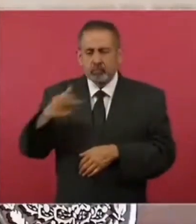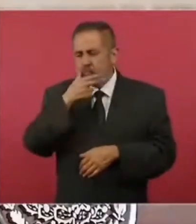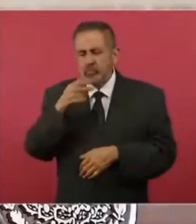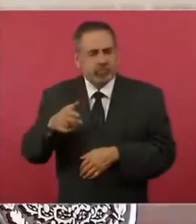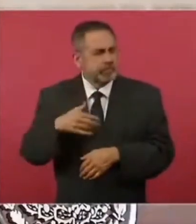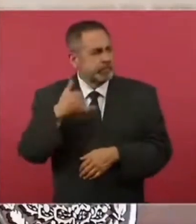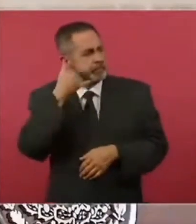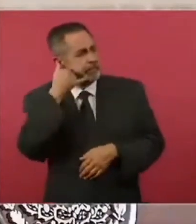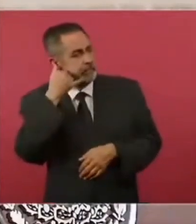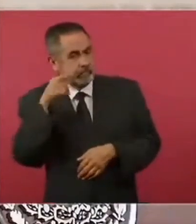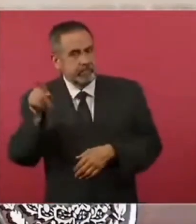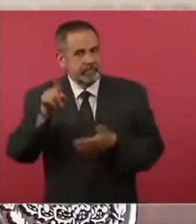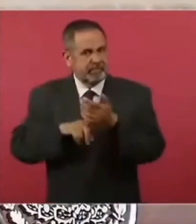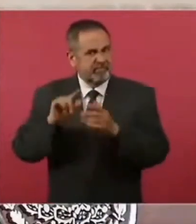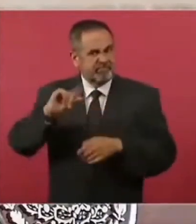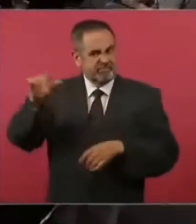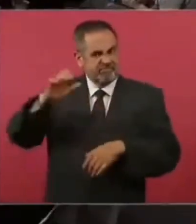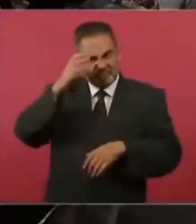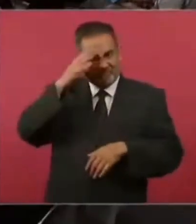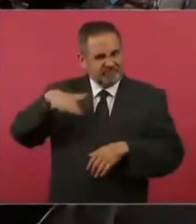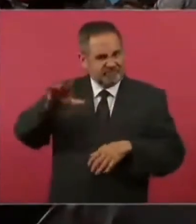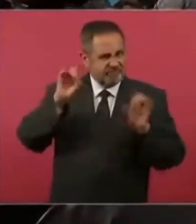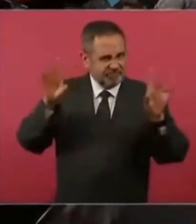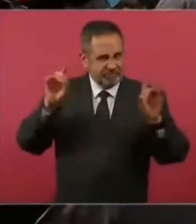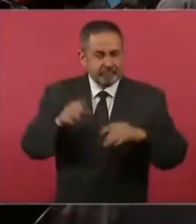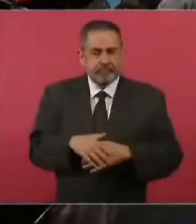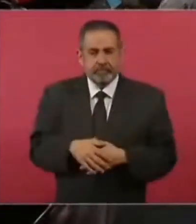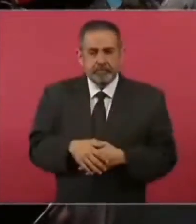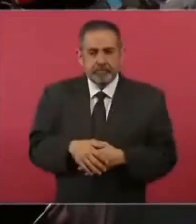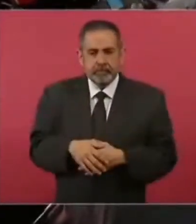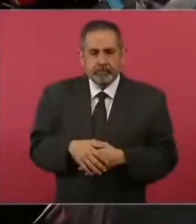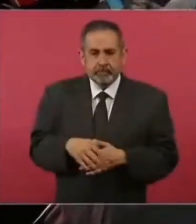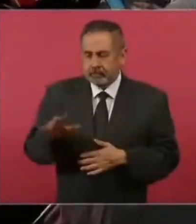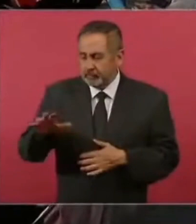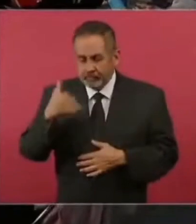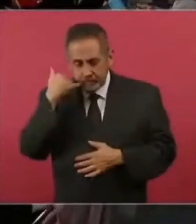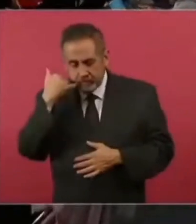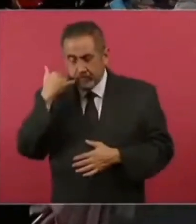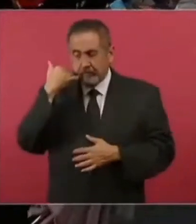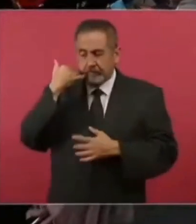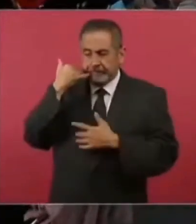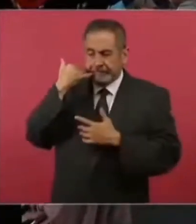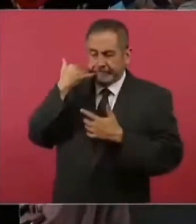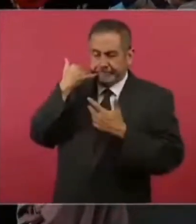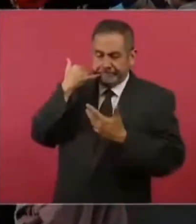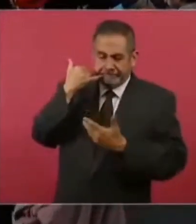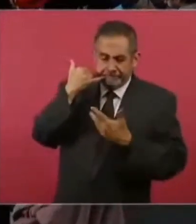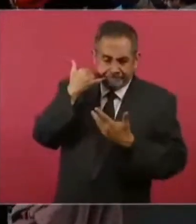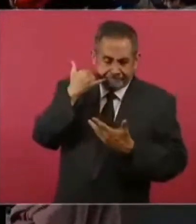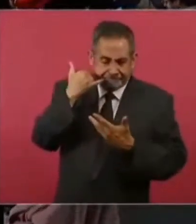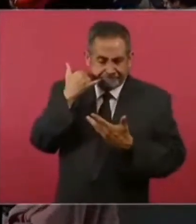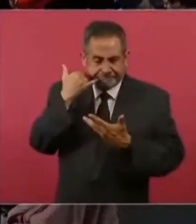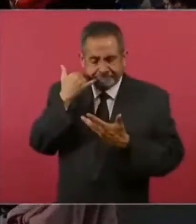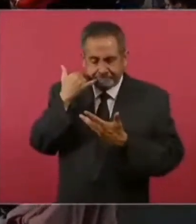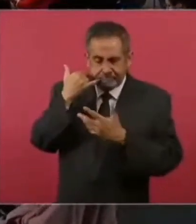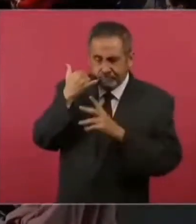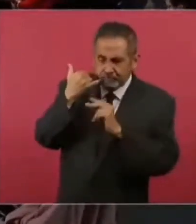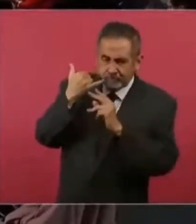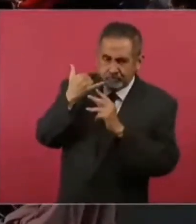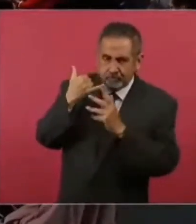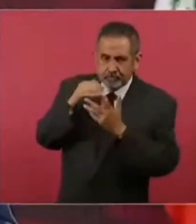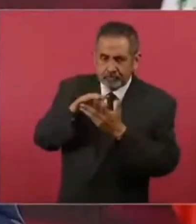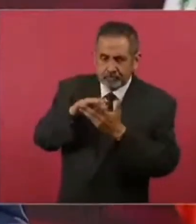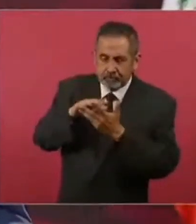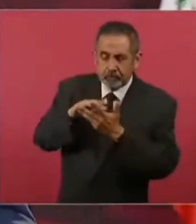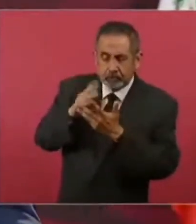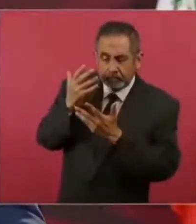de una cadena famosa. Y empezó el pobre, pues, a cambiar. Dice, no, pero que